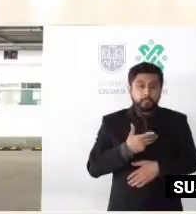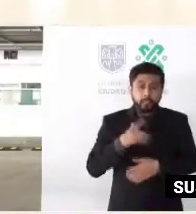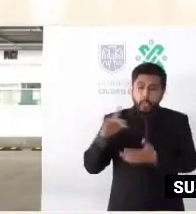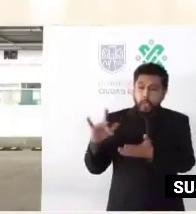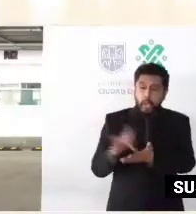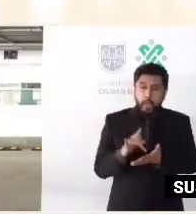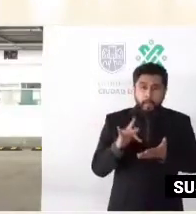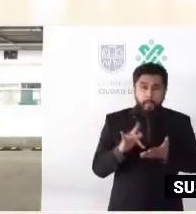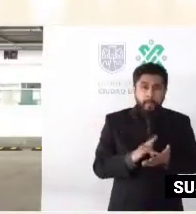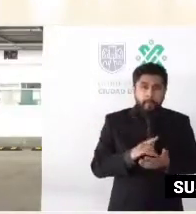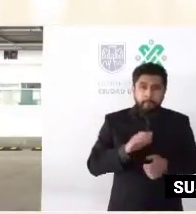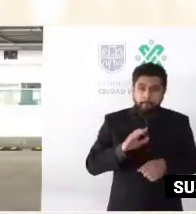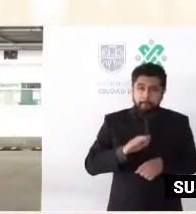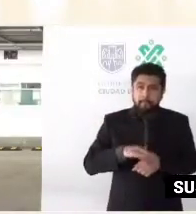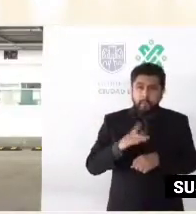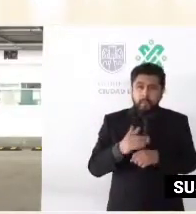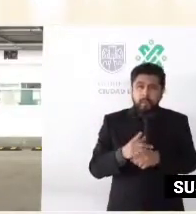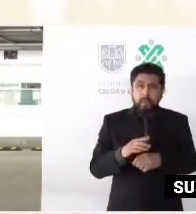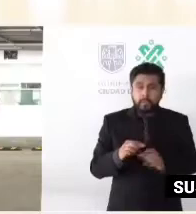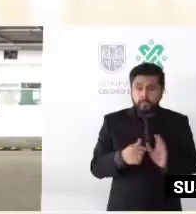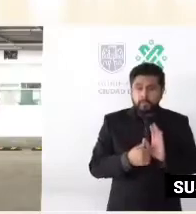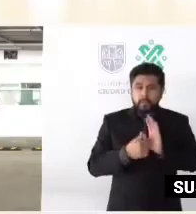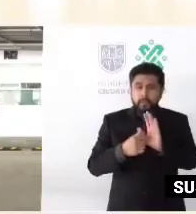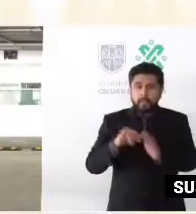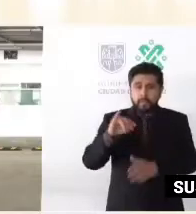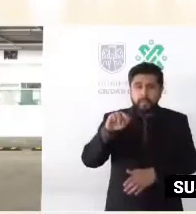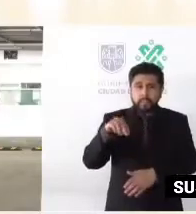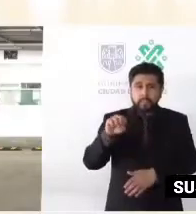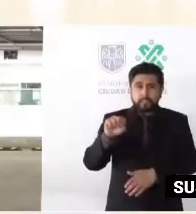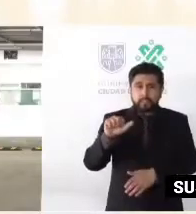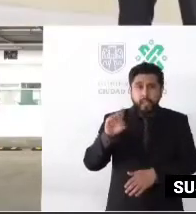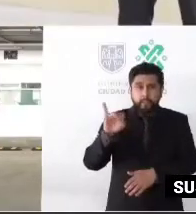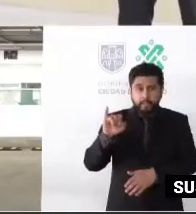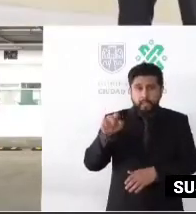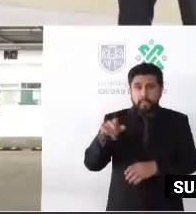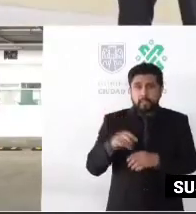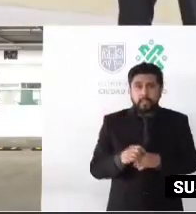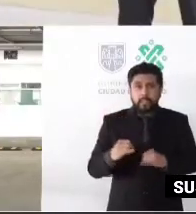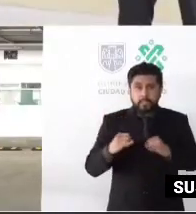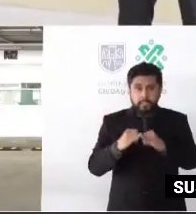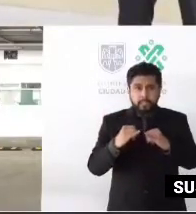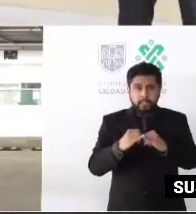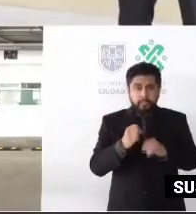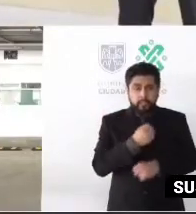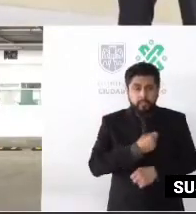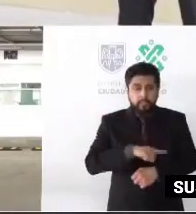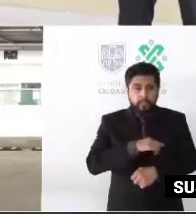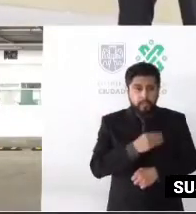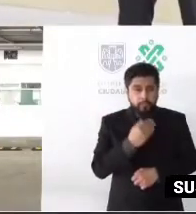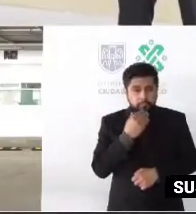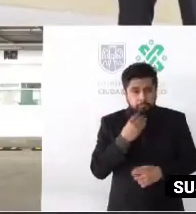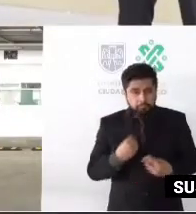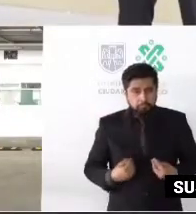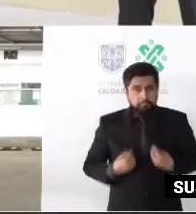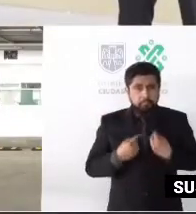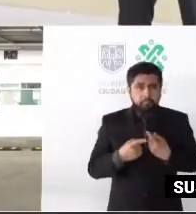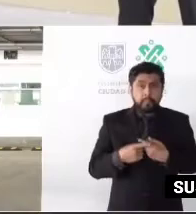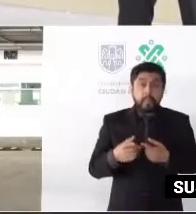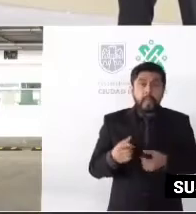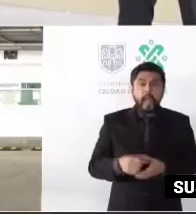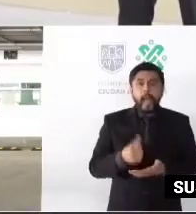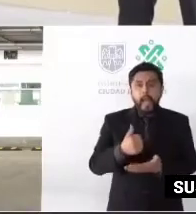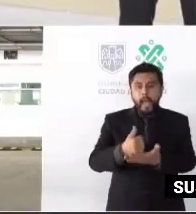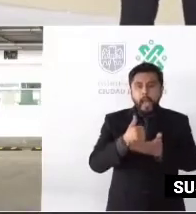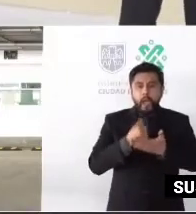apoyo. En particular, quiero destacar también el apoyo del INSABI, del Instituto de Salud para el Bienestar, que nos ha apoyado en la contratación de